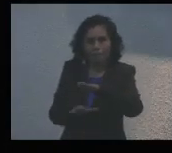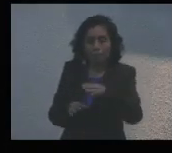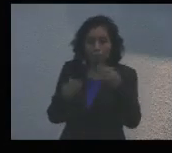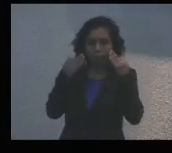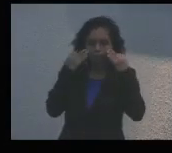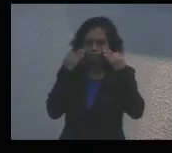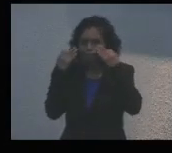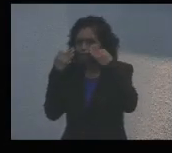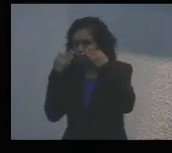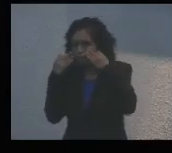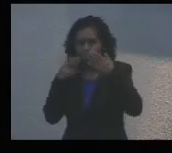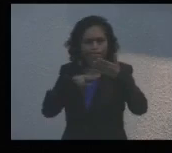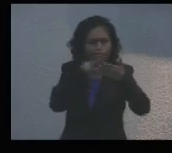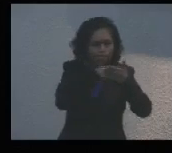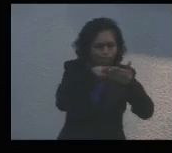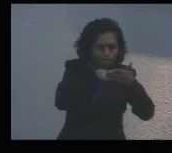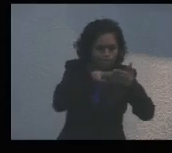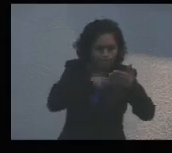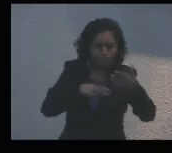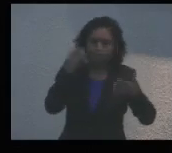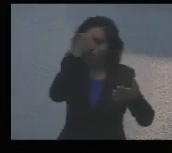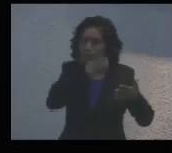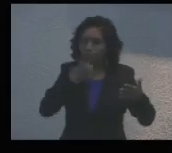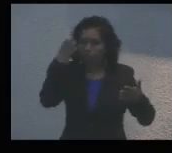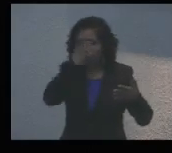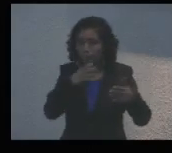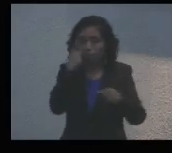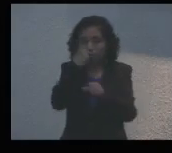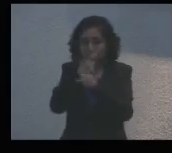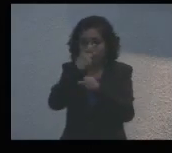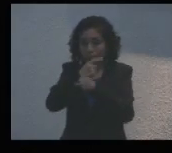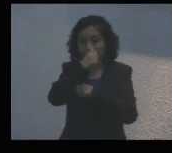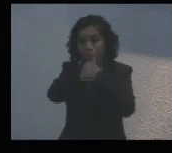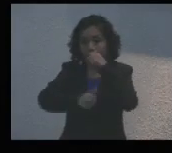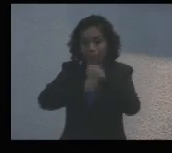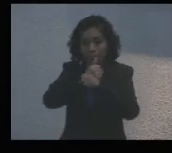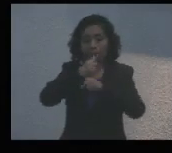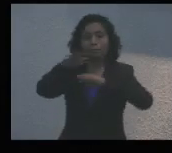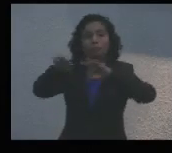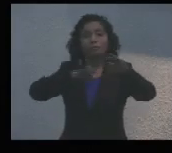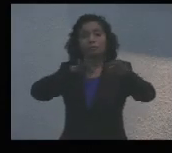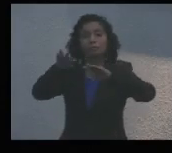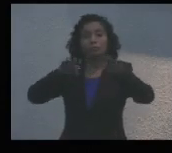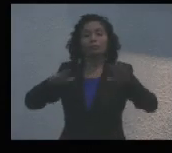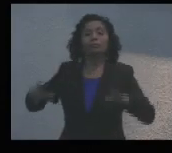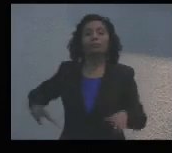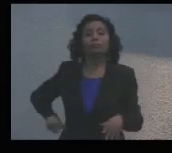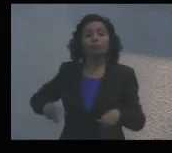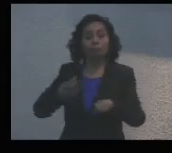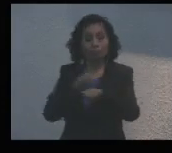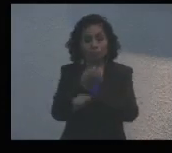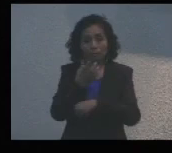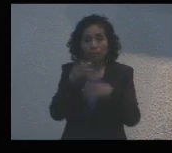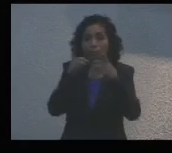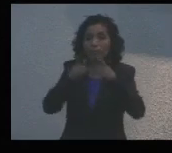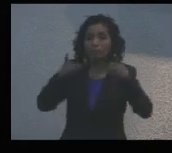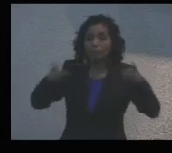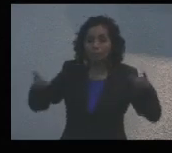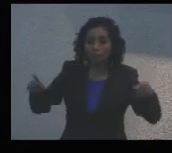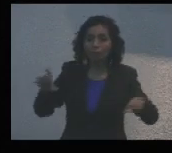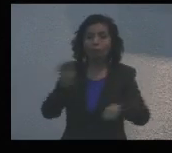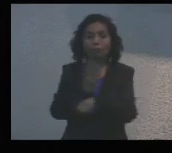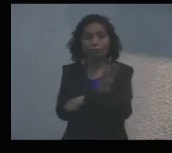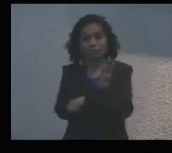observar, revisar y evaluar las acciones del primer año de labores del Gobierno del Estado, desarrollo y